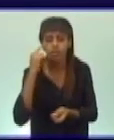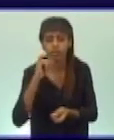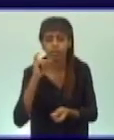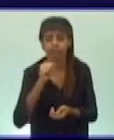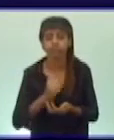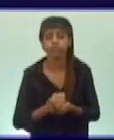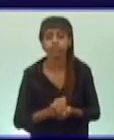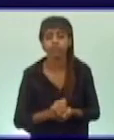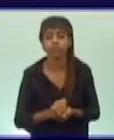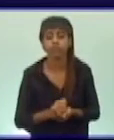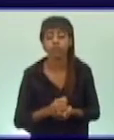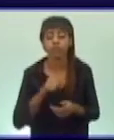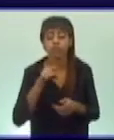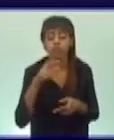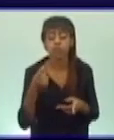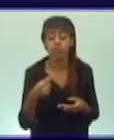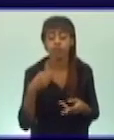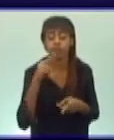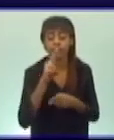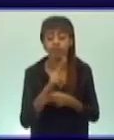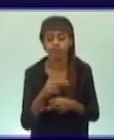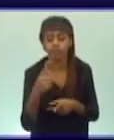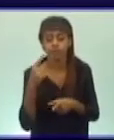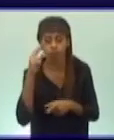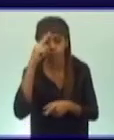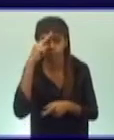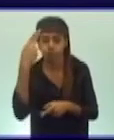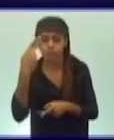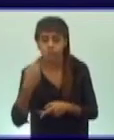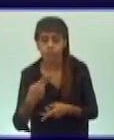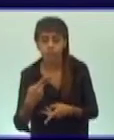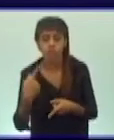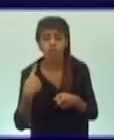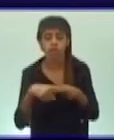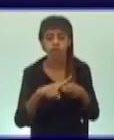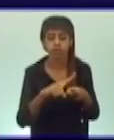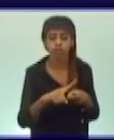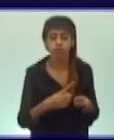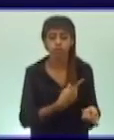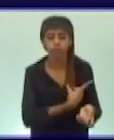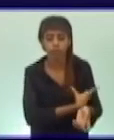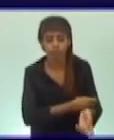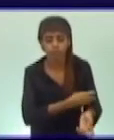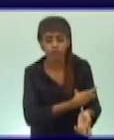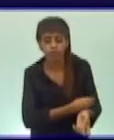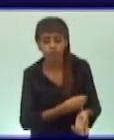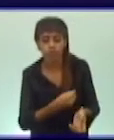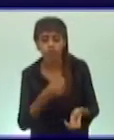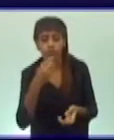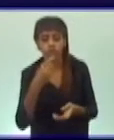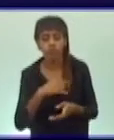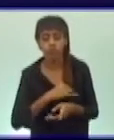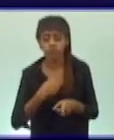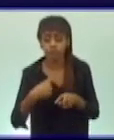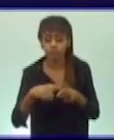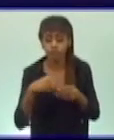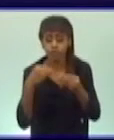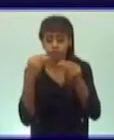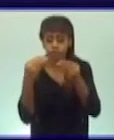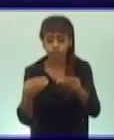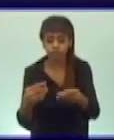Unidos, con el envío de médicos, de enfermeras, donaciones de sangre, donde los comités de defensa de la